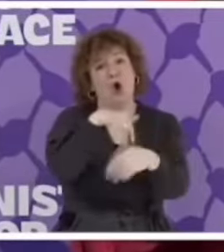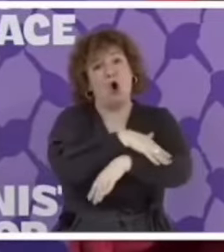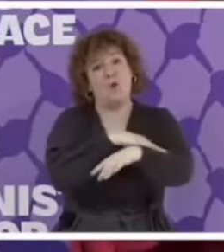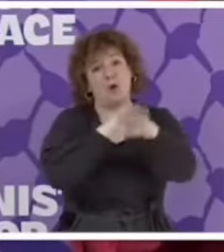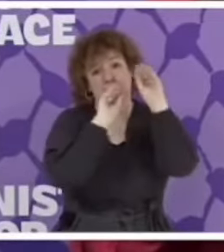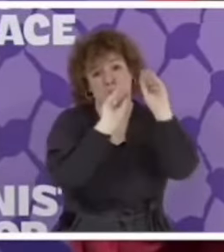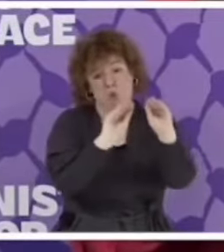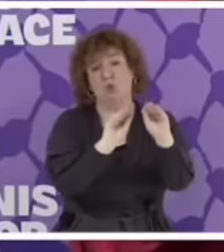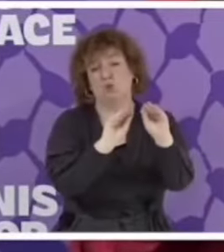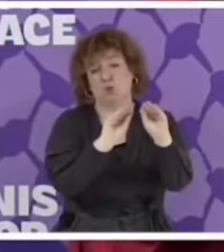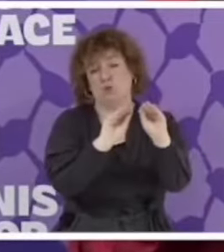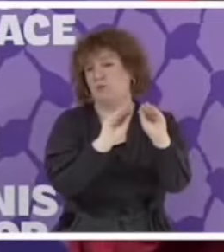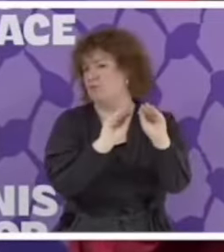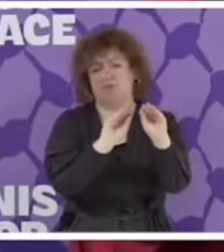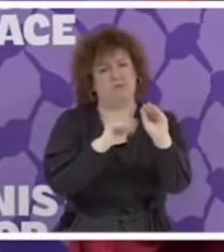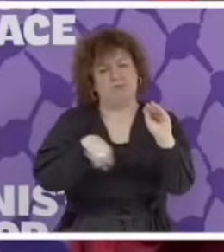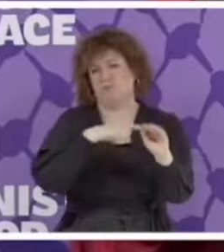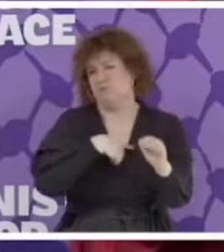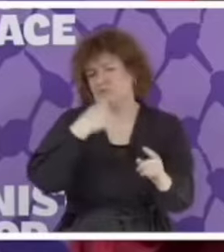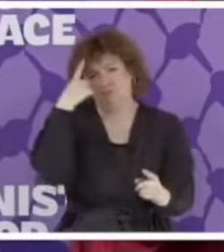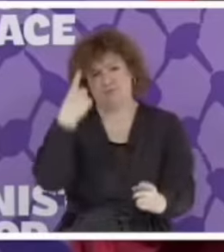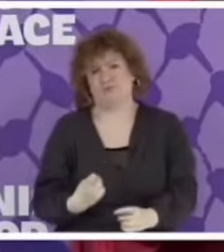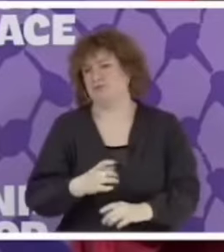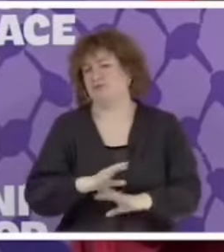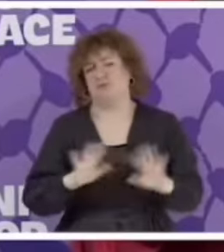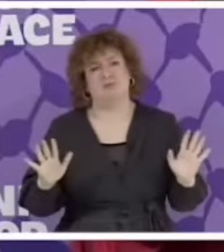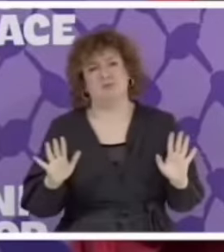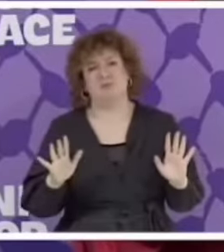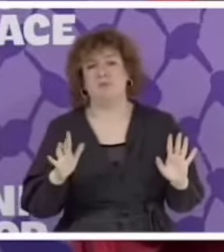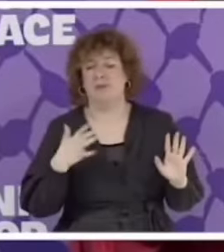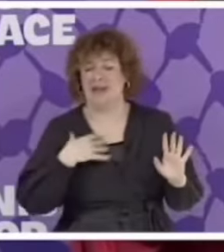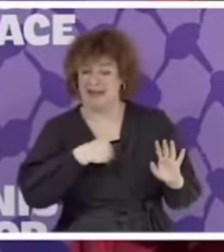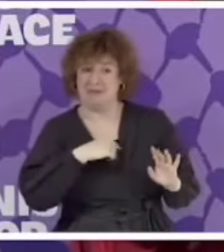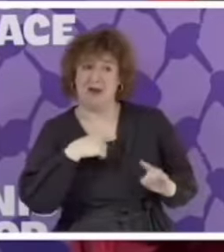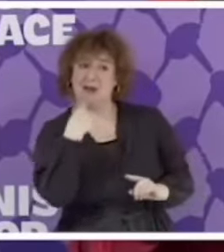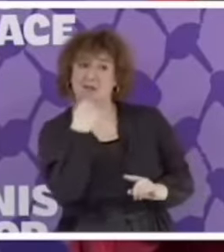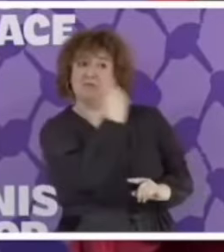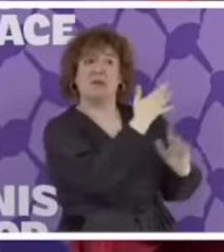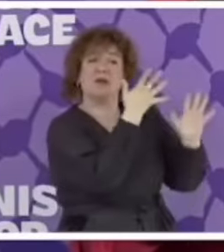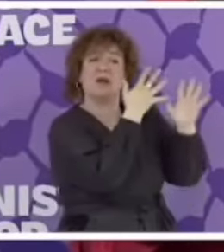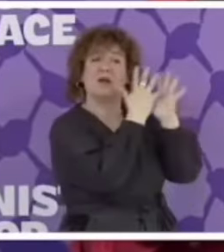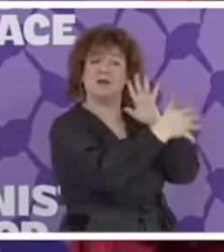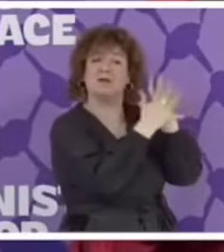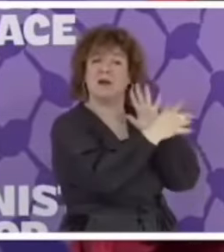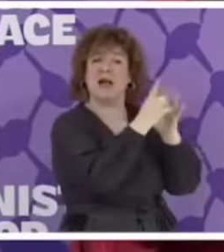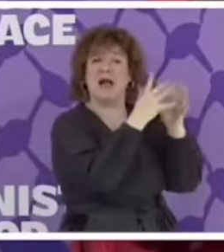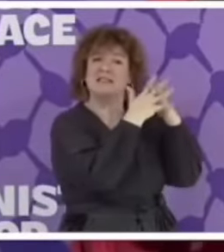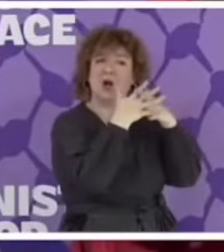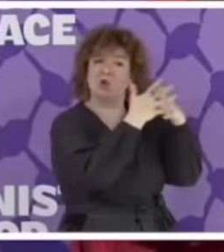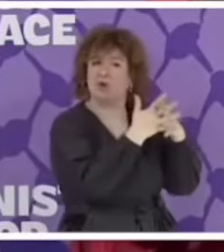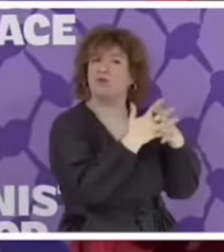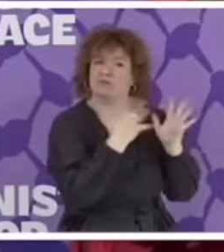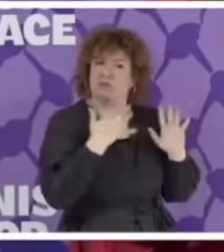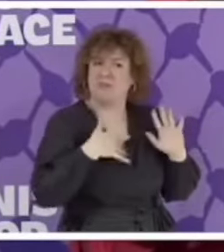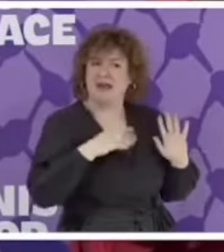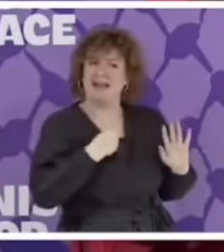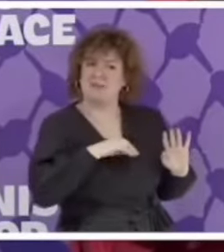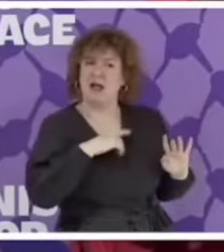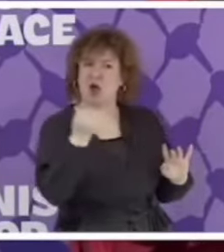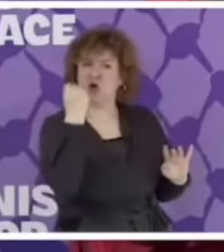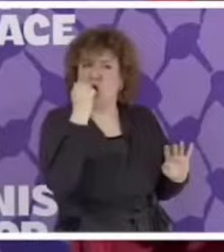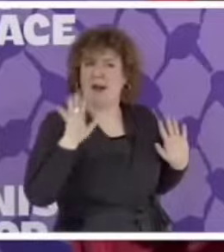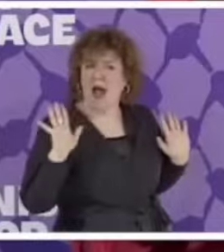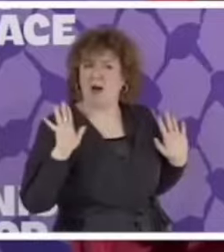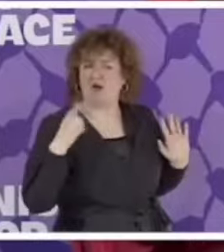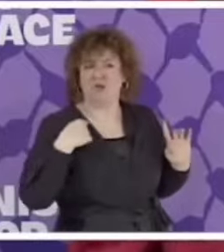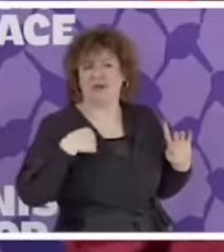gobierno, sin fisuras, que le explique a Estados Unidos que nosotras somos un país soberano y somos un país